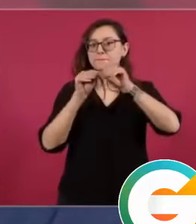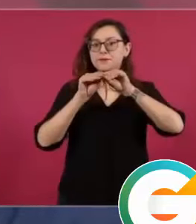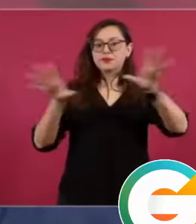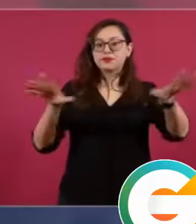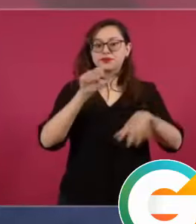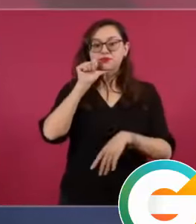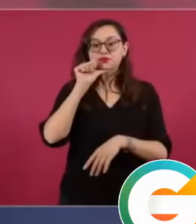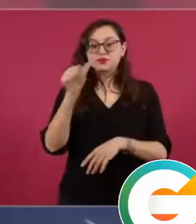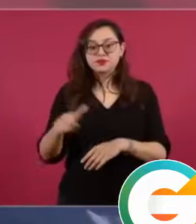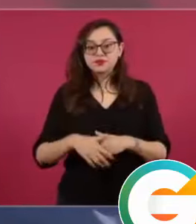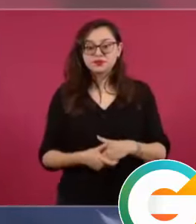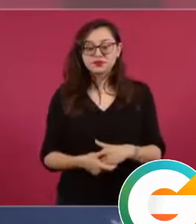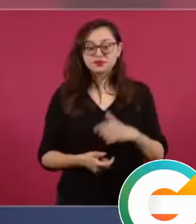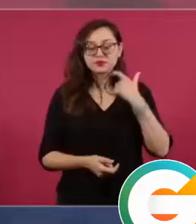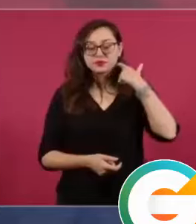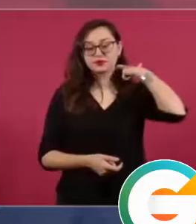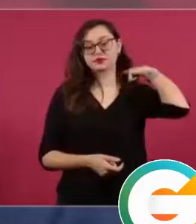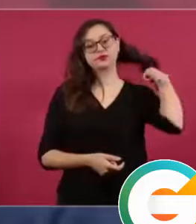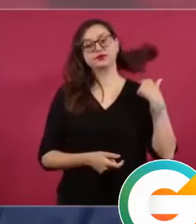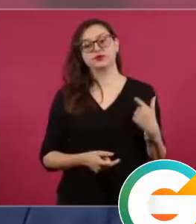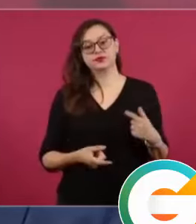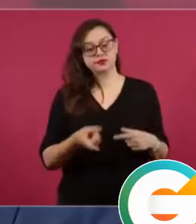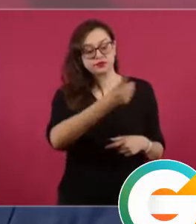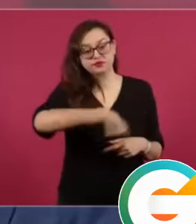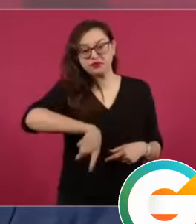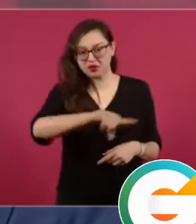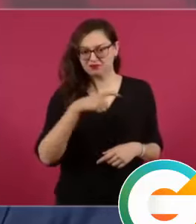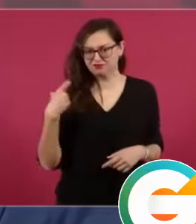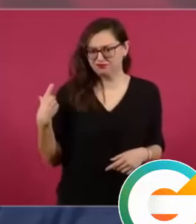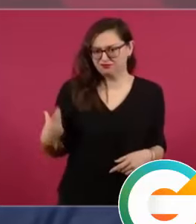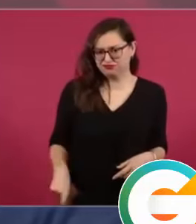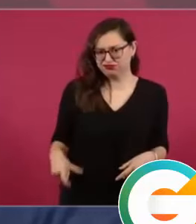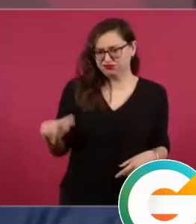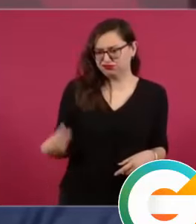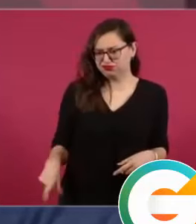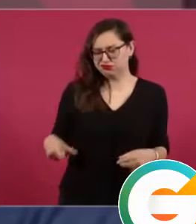se hicieron grandes algunos